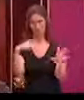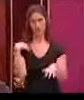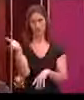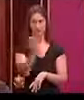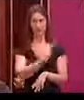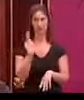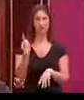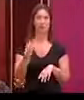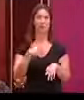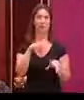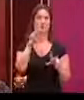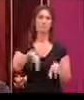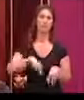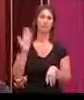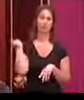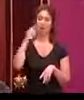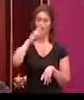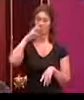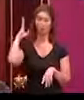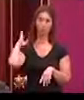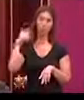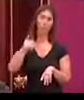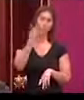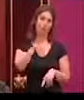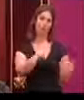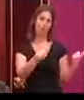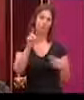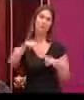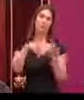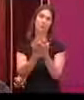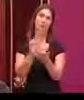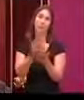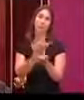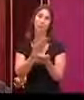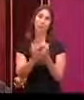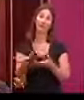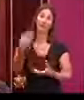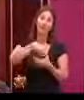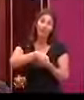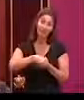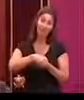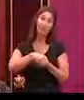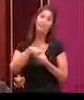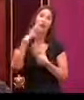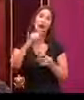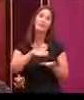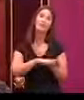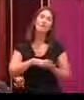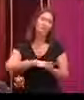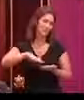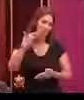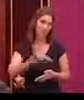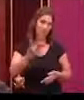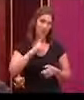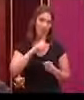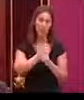han evolucionado en los últimos años, tenemos unas inquietudes, pero también tenemos propuestas. Y dentro de ellas yo creo que hay pilares básicos y claros, como